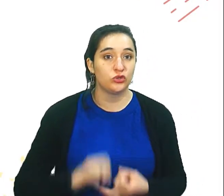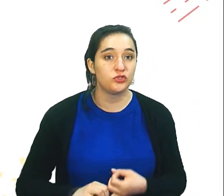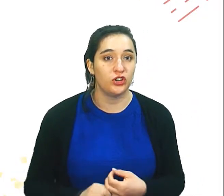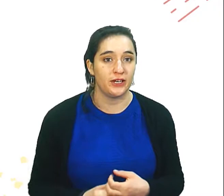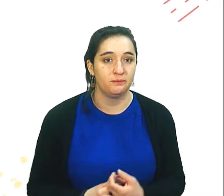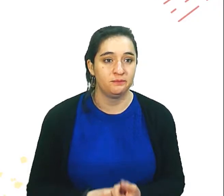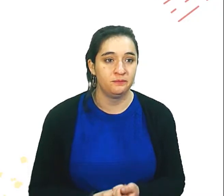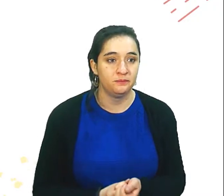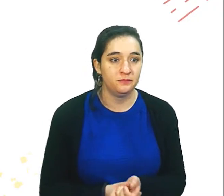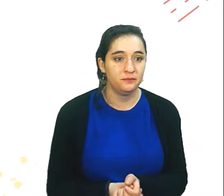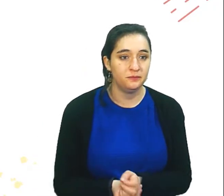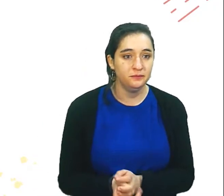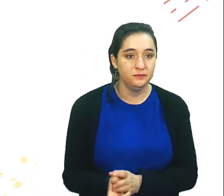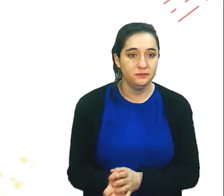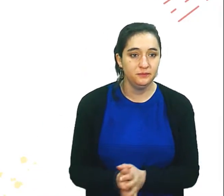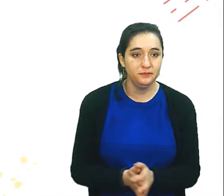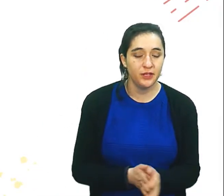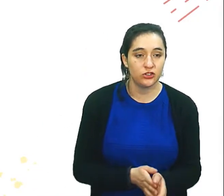y Subsole.